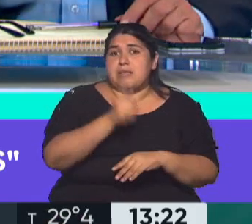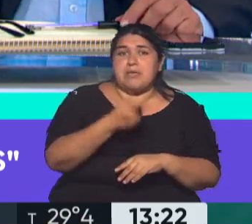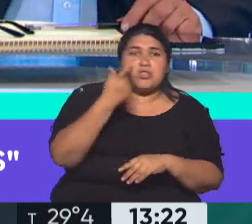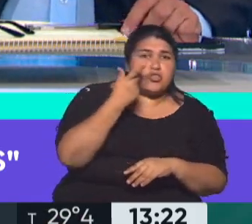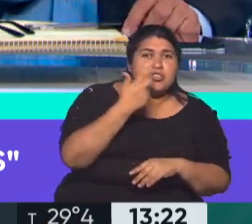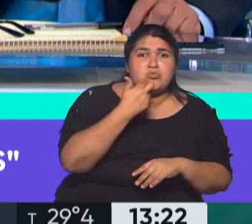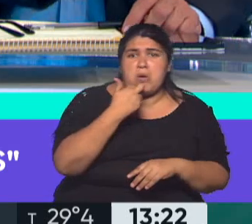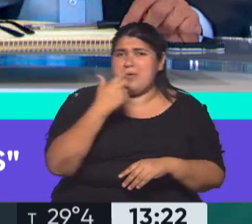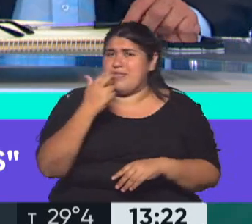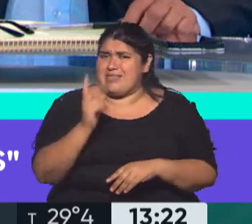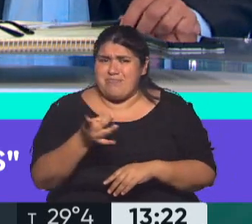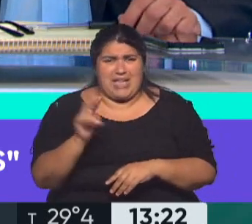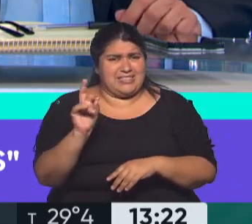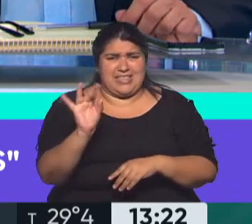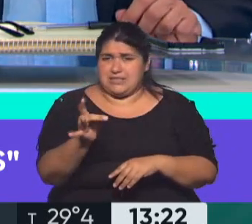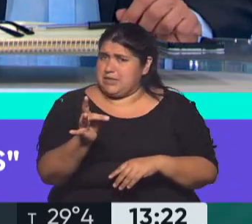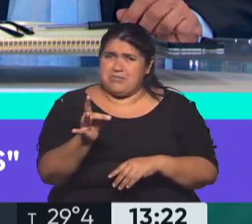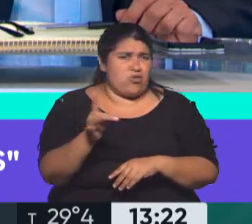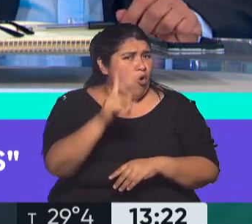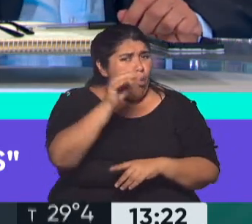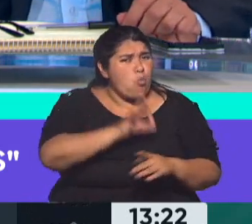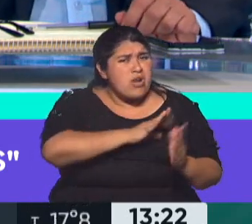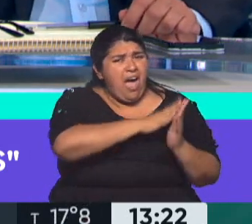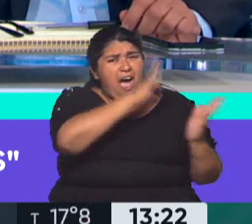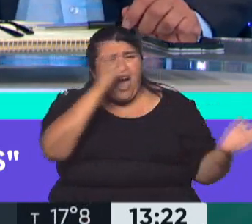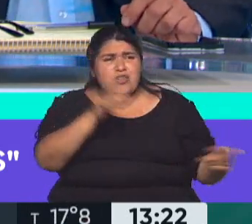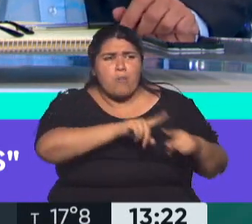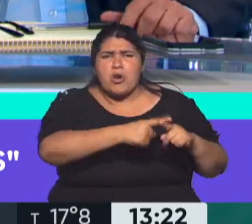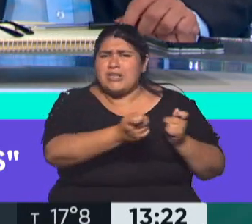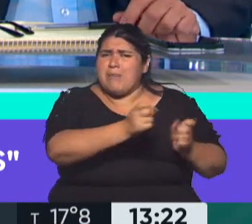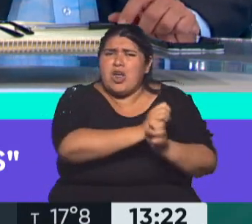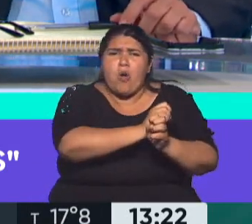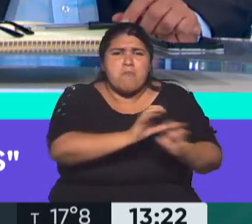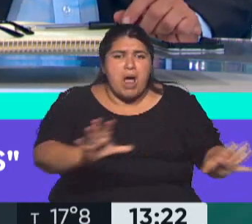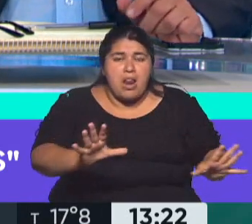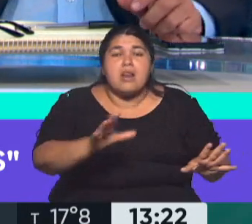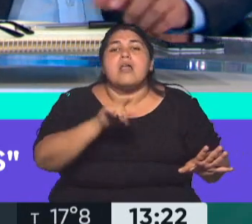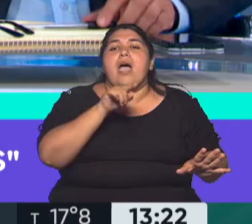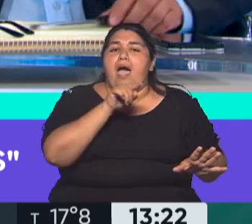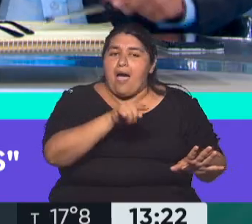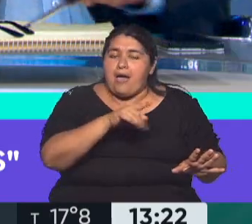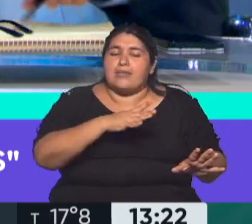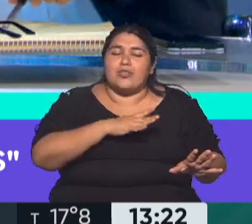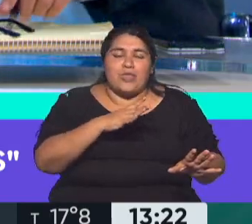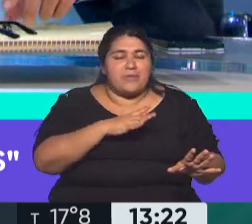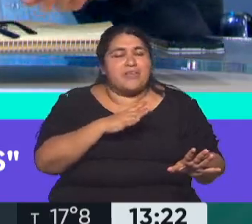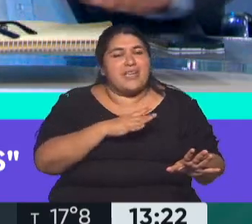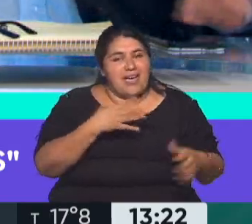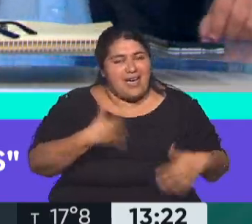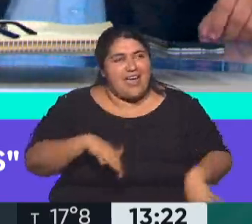Fue todo un proceso de un año muy largo de malas políticas sobre las cuales me parece que todavía